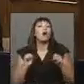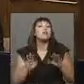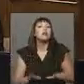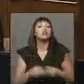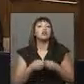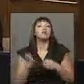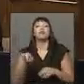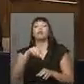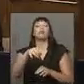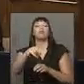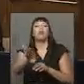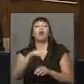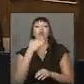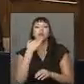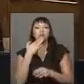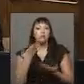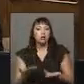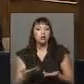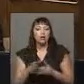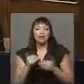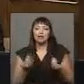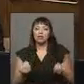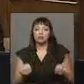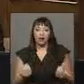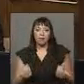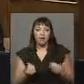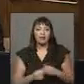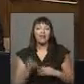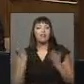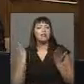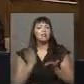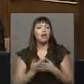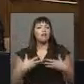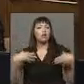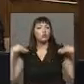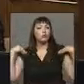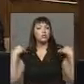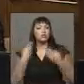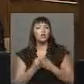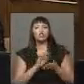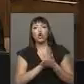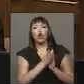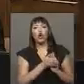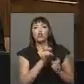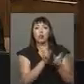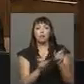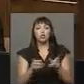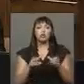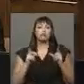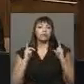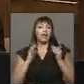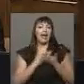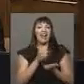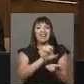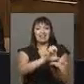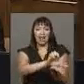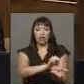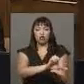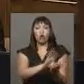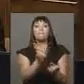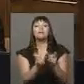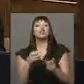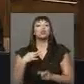al azar o a la inercia social. Necesariamente debe asumirse dotando a todos los actores, al Estado y